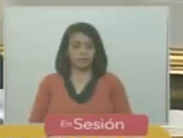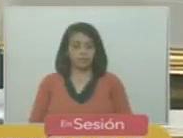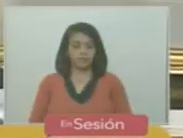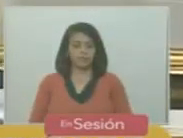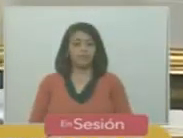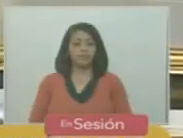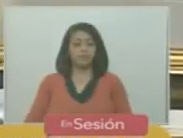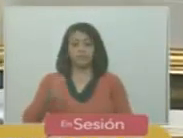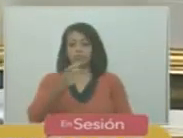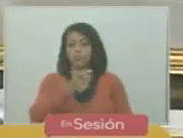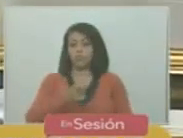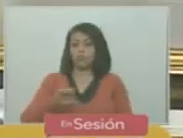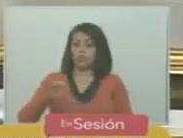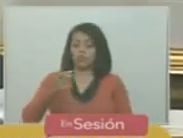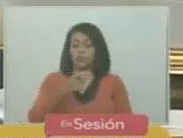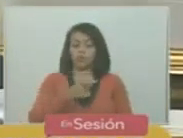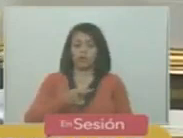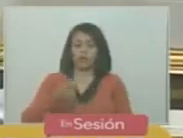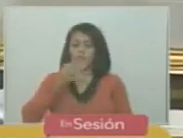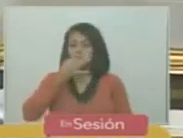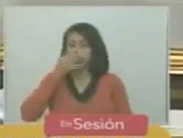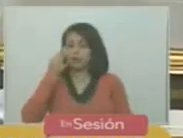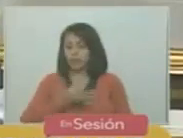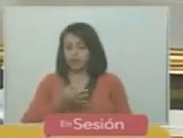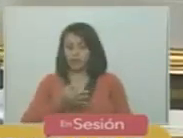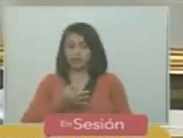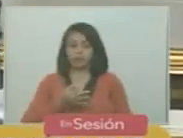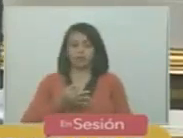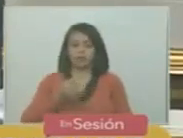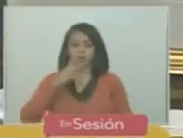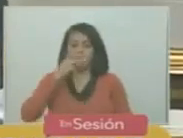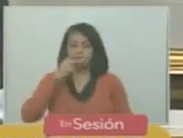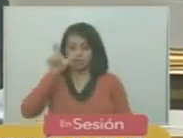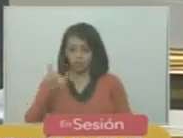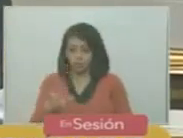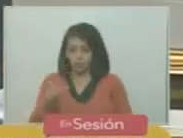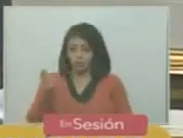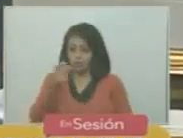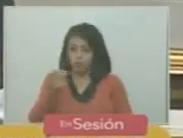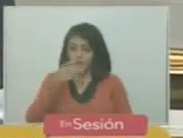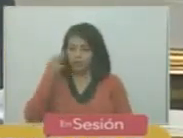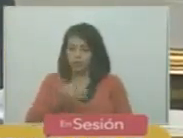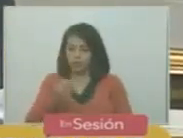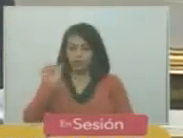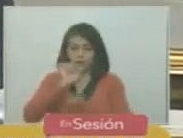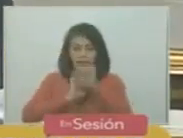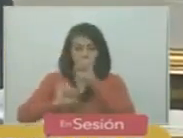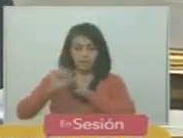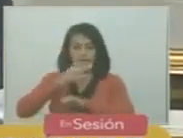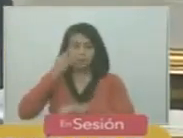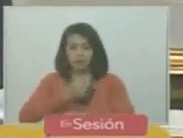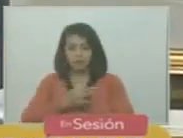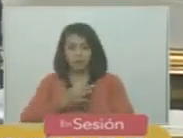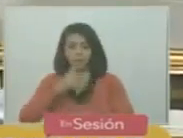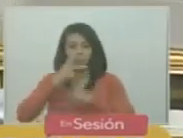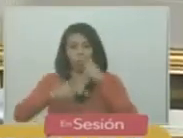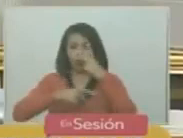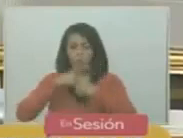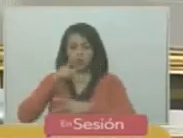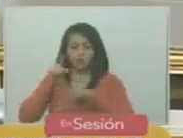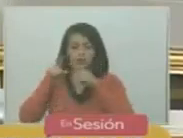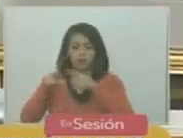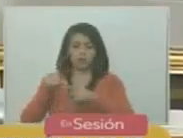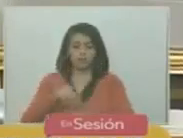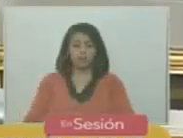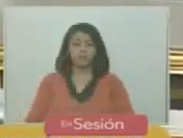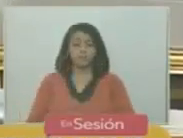es la búsqueda de la verdad en un político, la defensa de la verdad en un político y